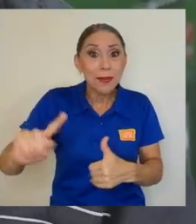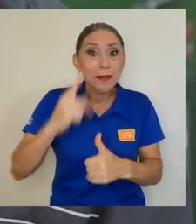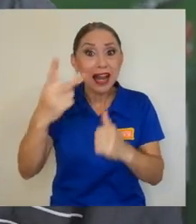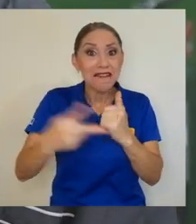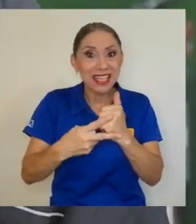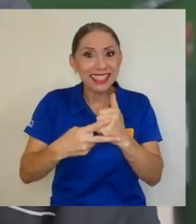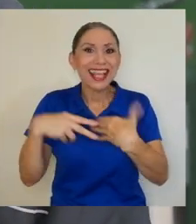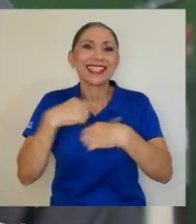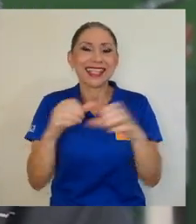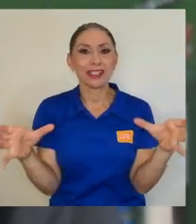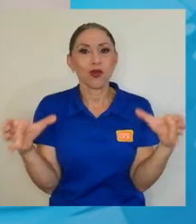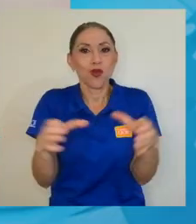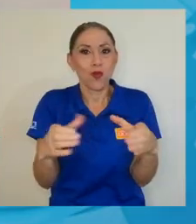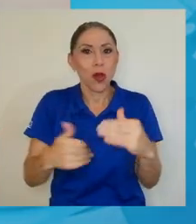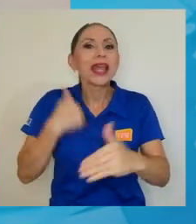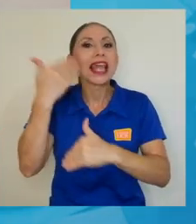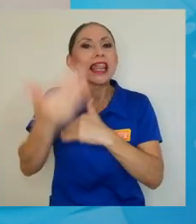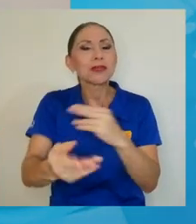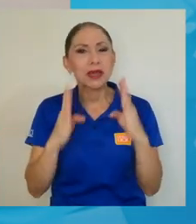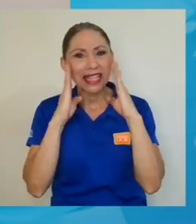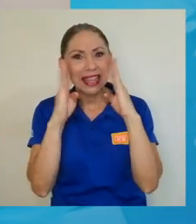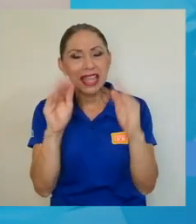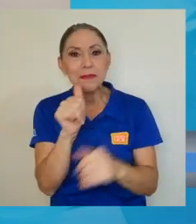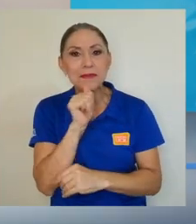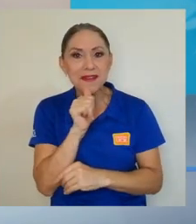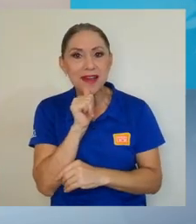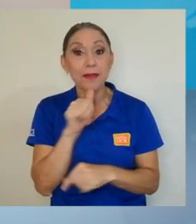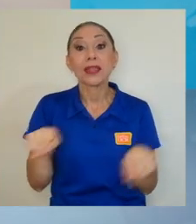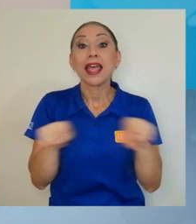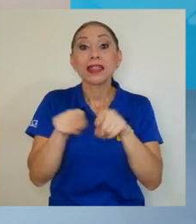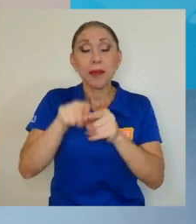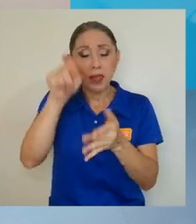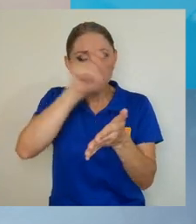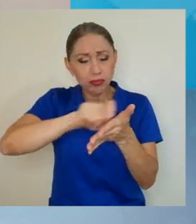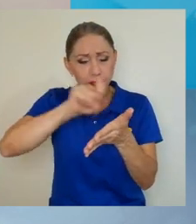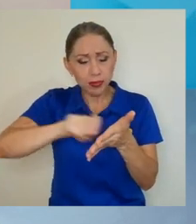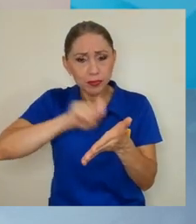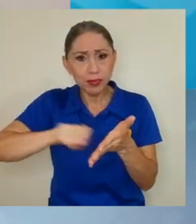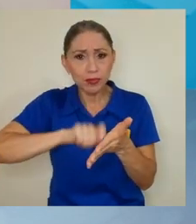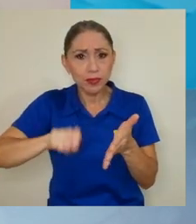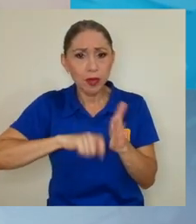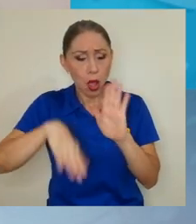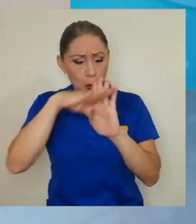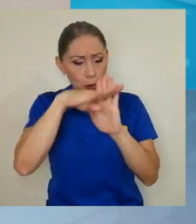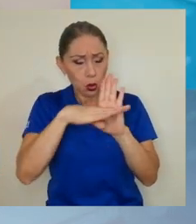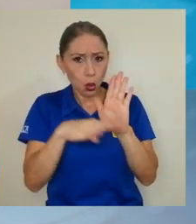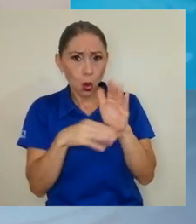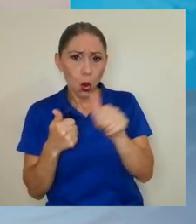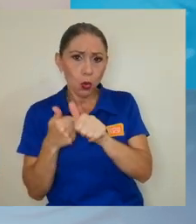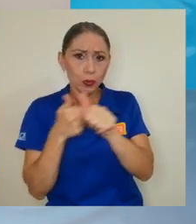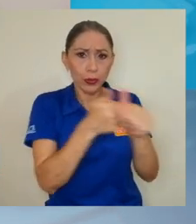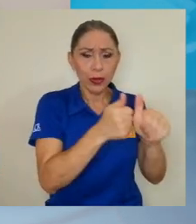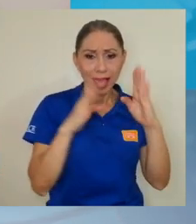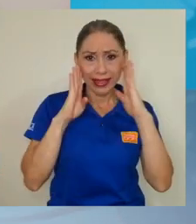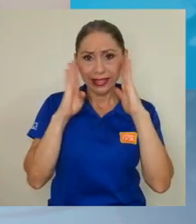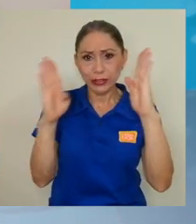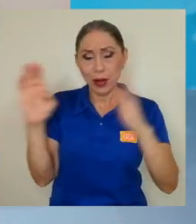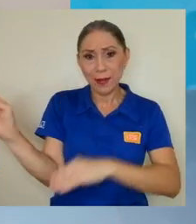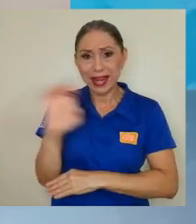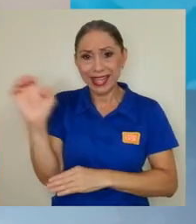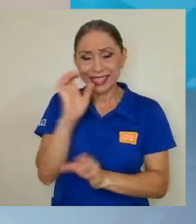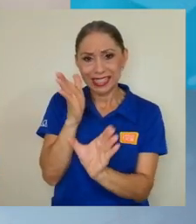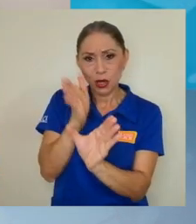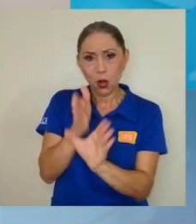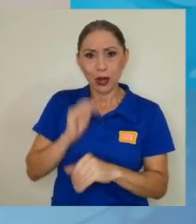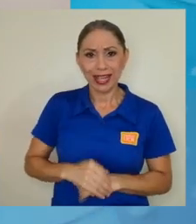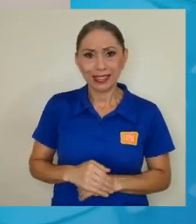seguimiento privado, por así decirlo. También estamos trabajando en un protocolo federativo de atención a emergencias psicológicas. Entonces, que